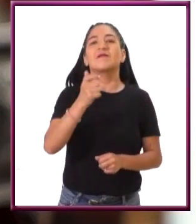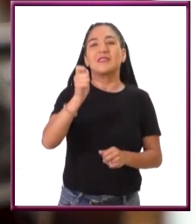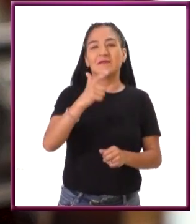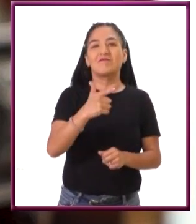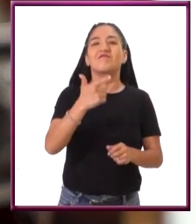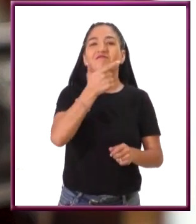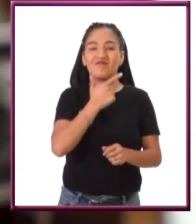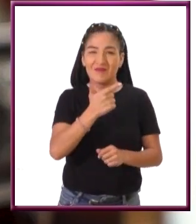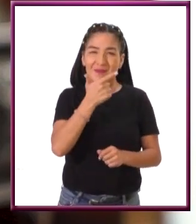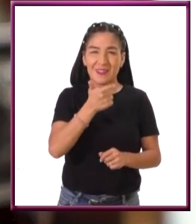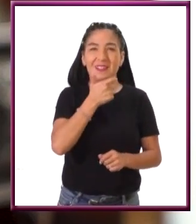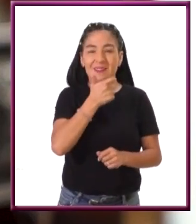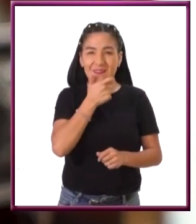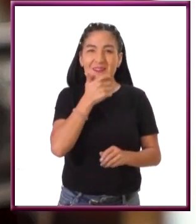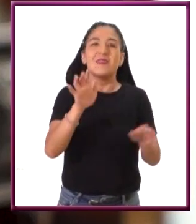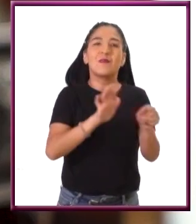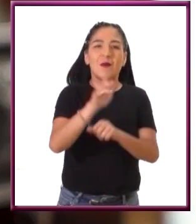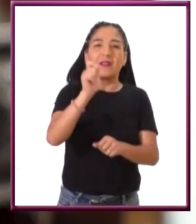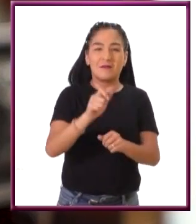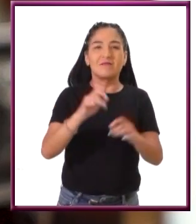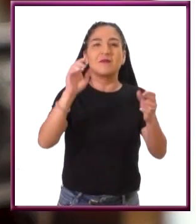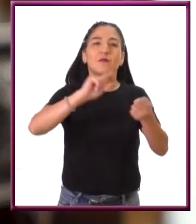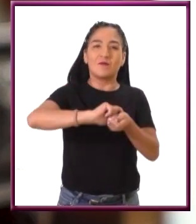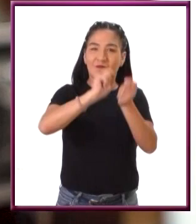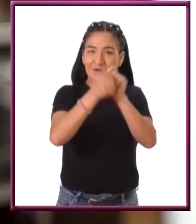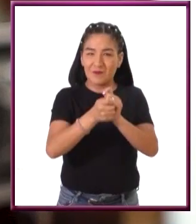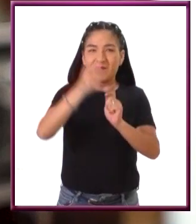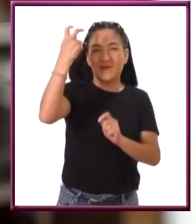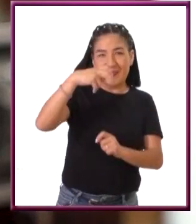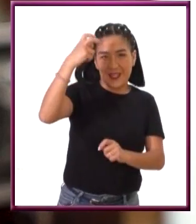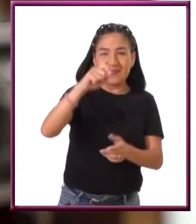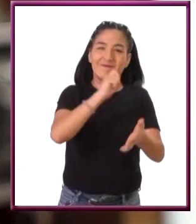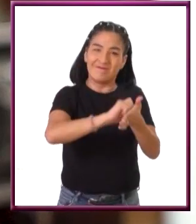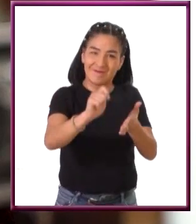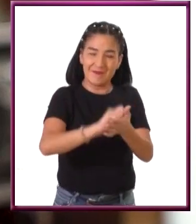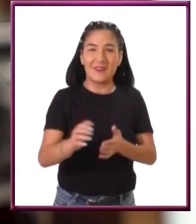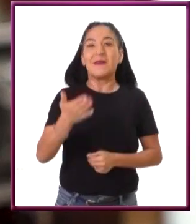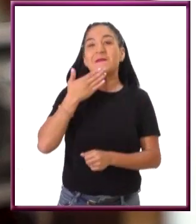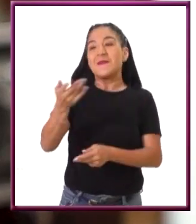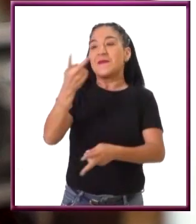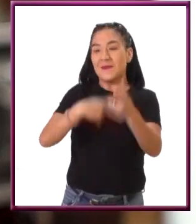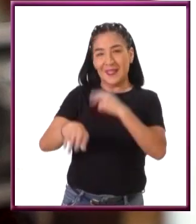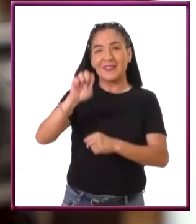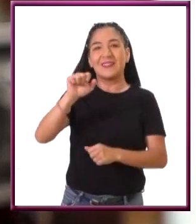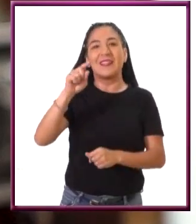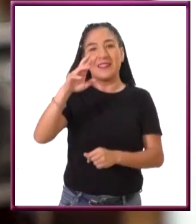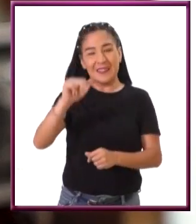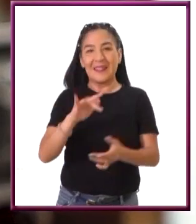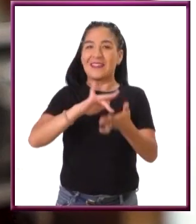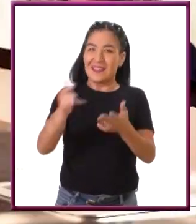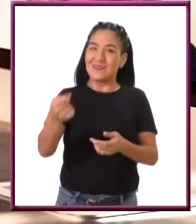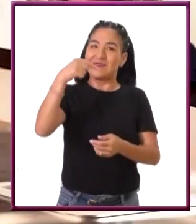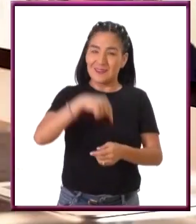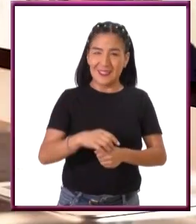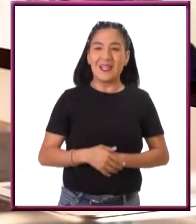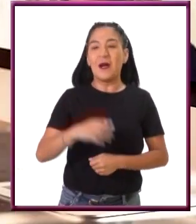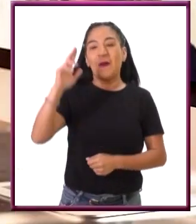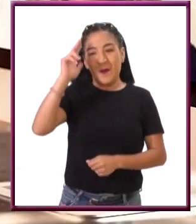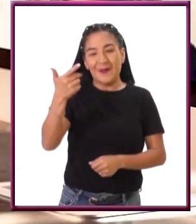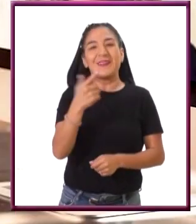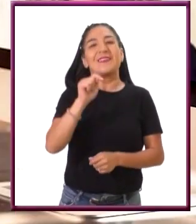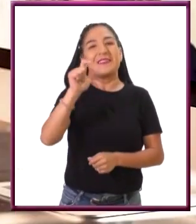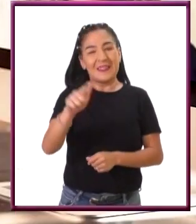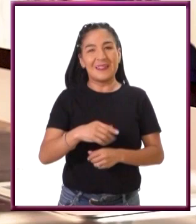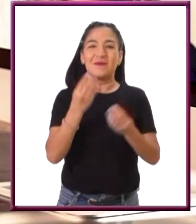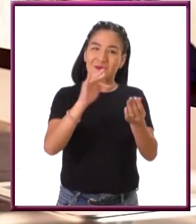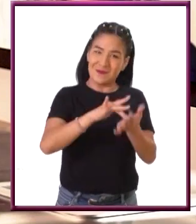especialidad. Lectora, escritora, traductora y viajera. Bienvenida, Sandra, muchas gracias por estar aquí. Hola, ¿qué tal,